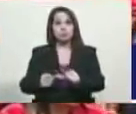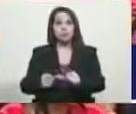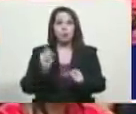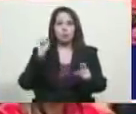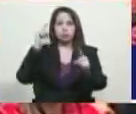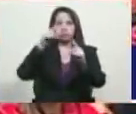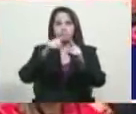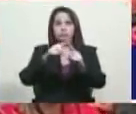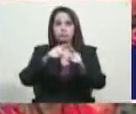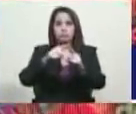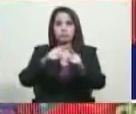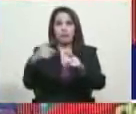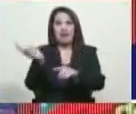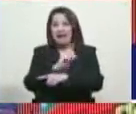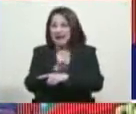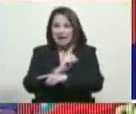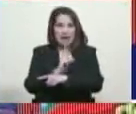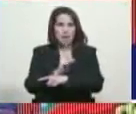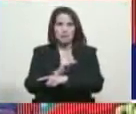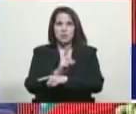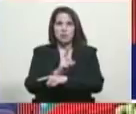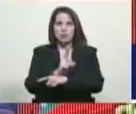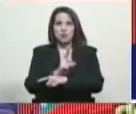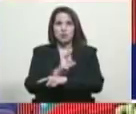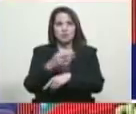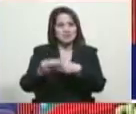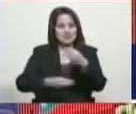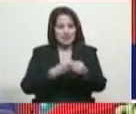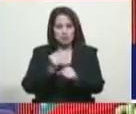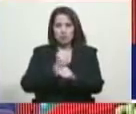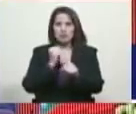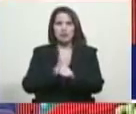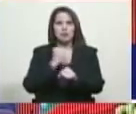E inmediatamente, de manera vertiginosa,